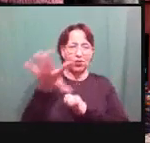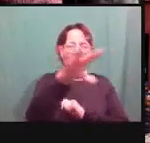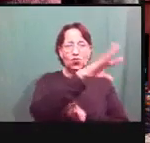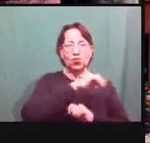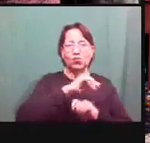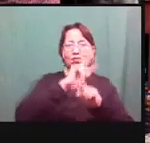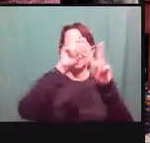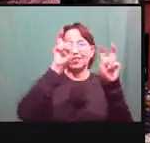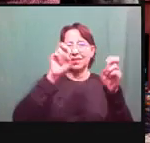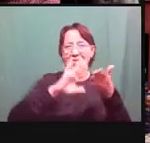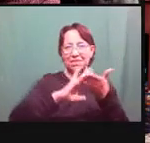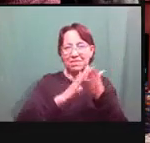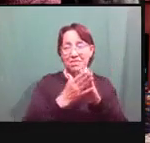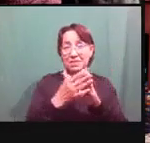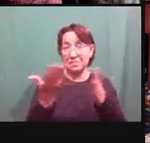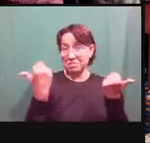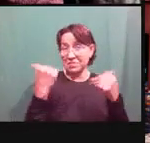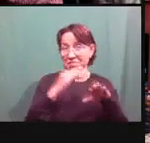pues, súper invitadas.